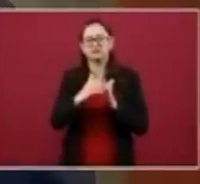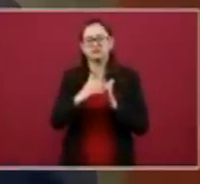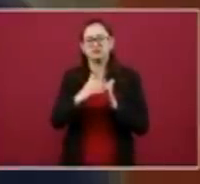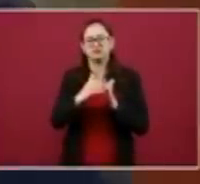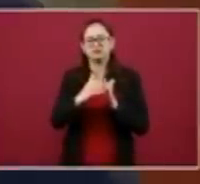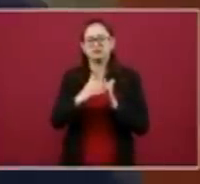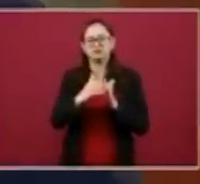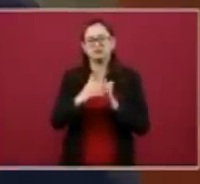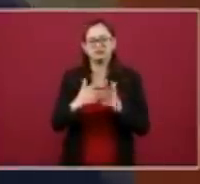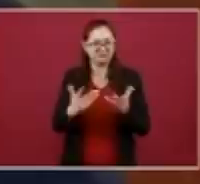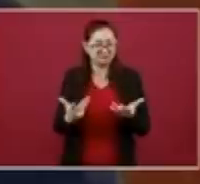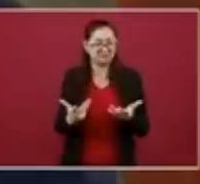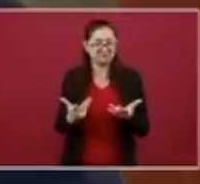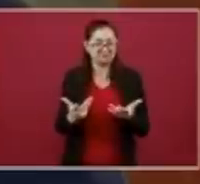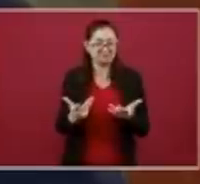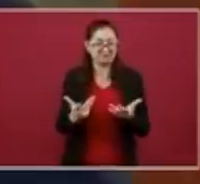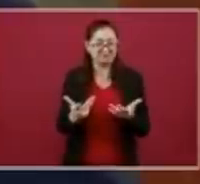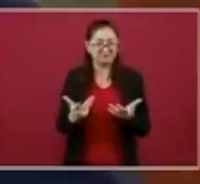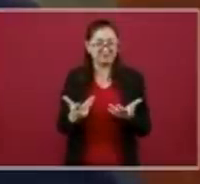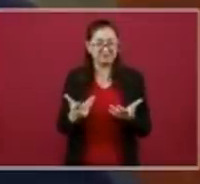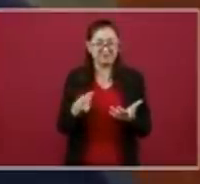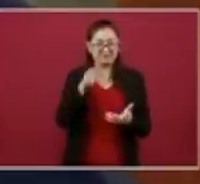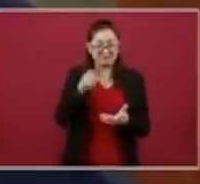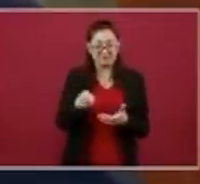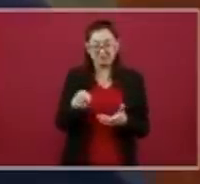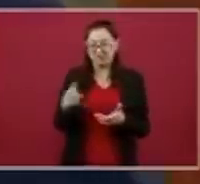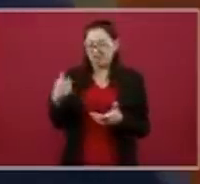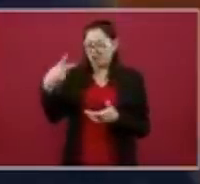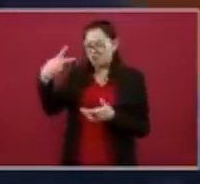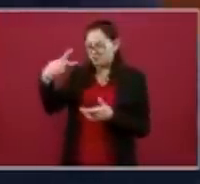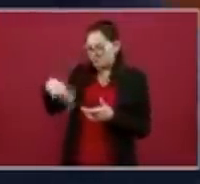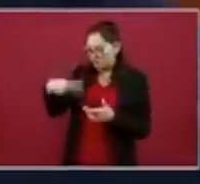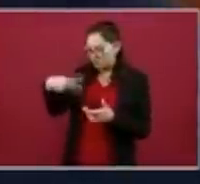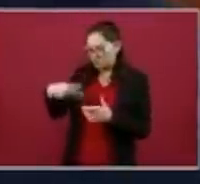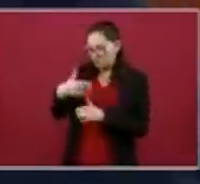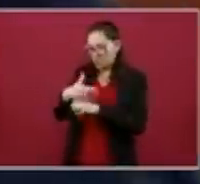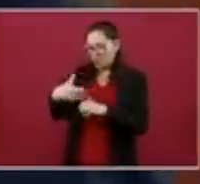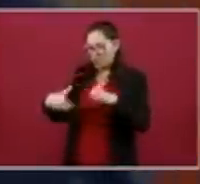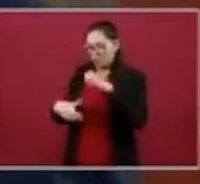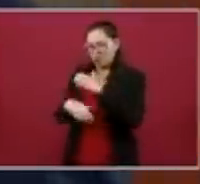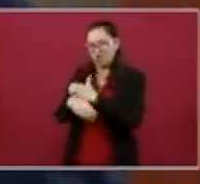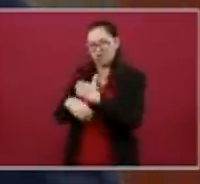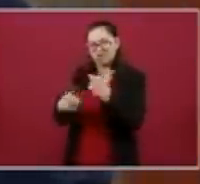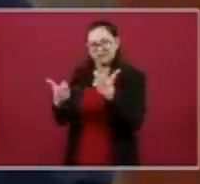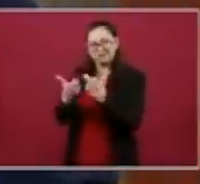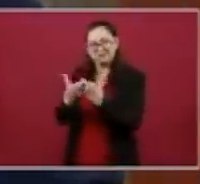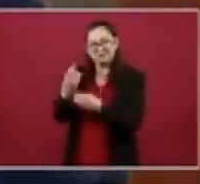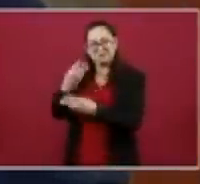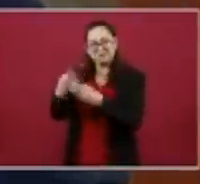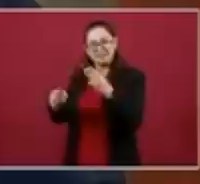O sea, de ese tamaño fue la transferencia de recursos